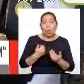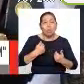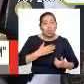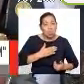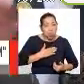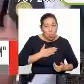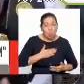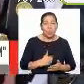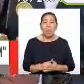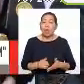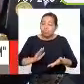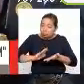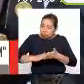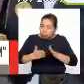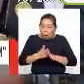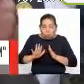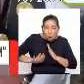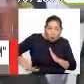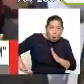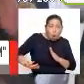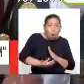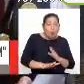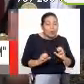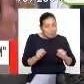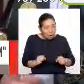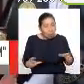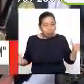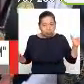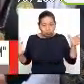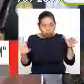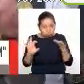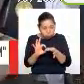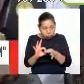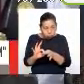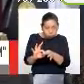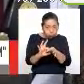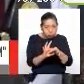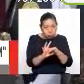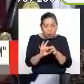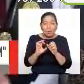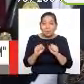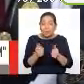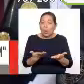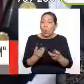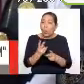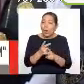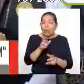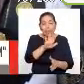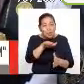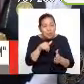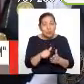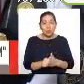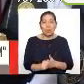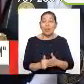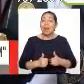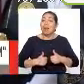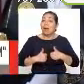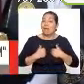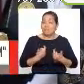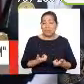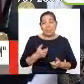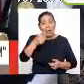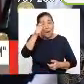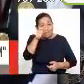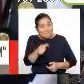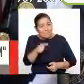empresariado, la comunidad en general. Tenemos que todos unirnos justamente por la seguridad de todos. La vida y la integridad